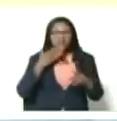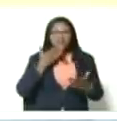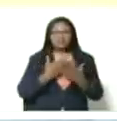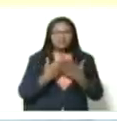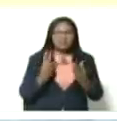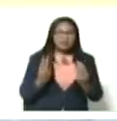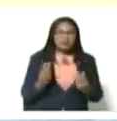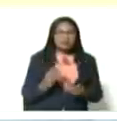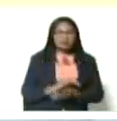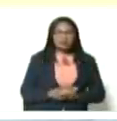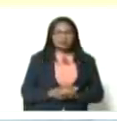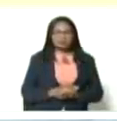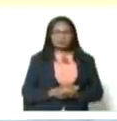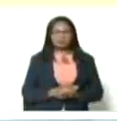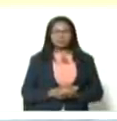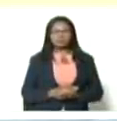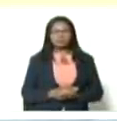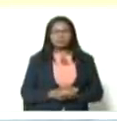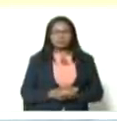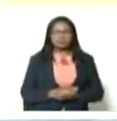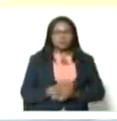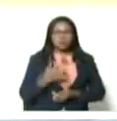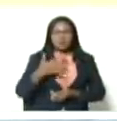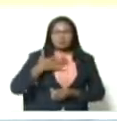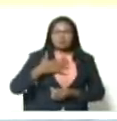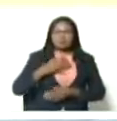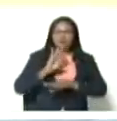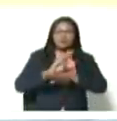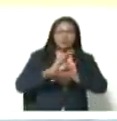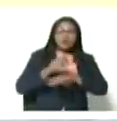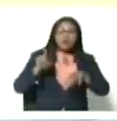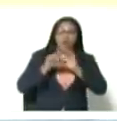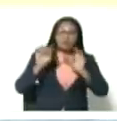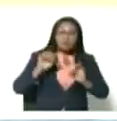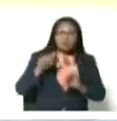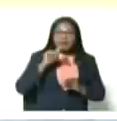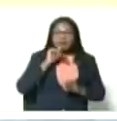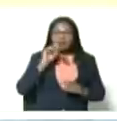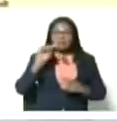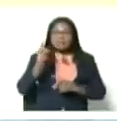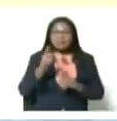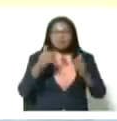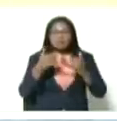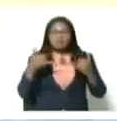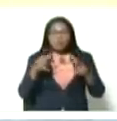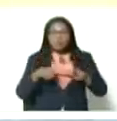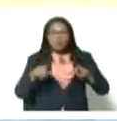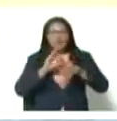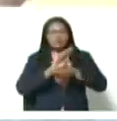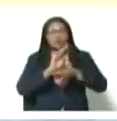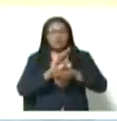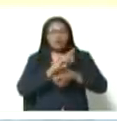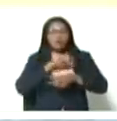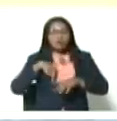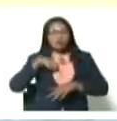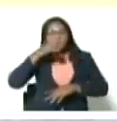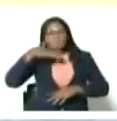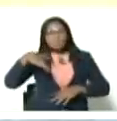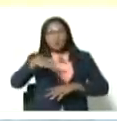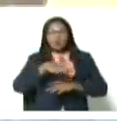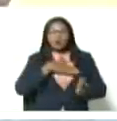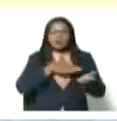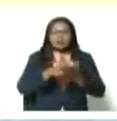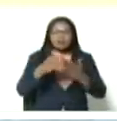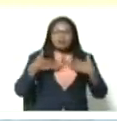agradecimiento a su persona, lo que es sentir ser protegido a quienes están en la primera fila de protección a nuestro pueblo, garantizando